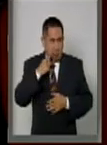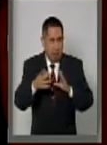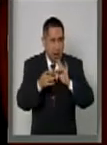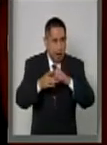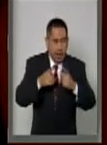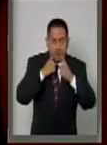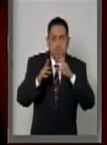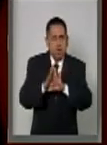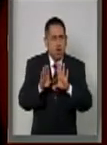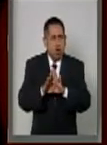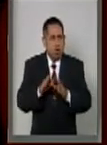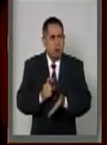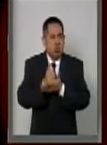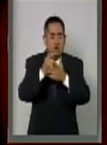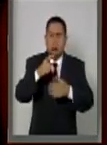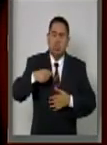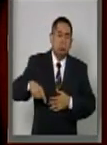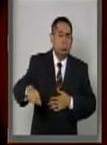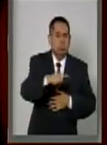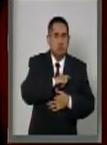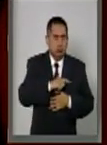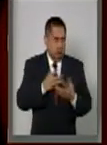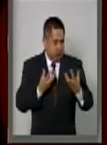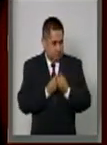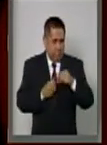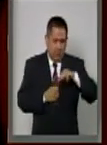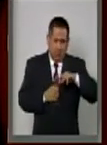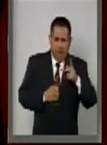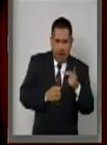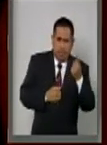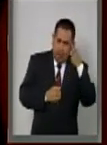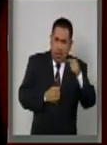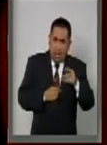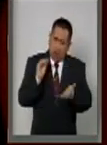en coadyuvante del Ministerio Público para fijar